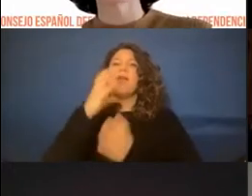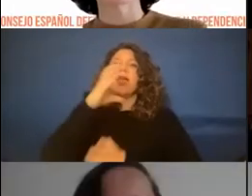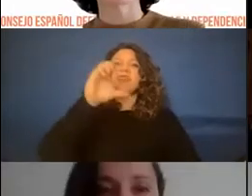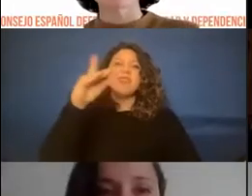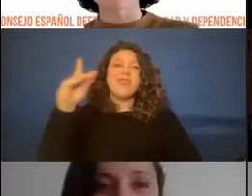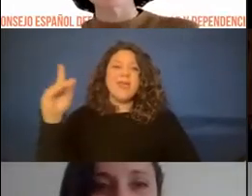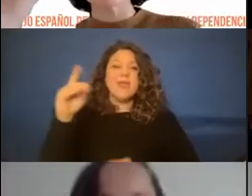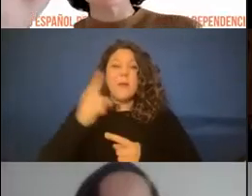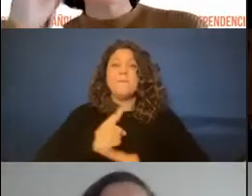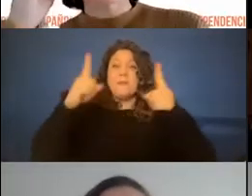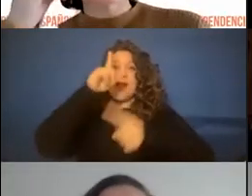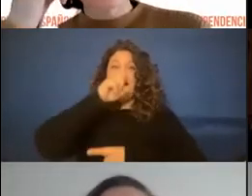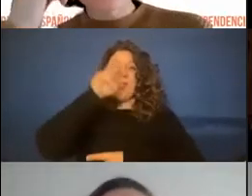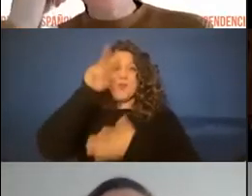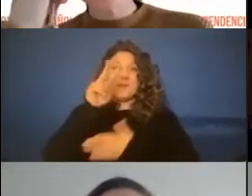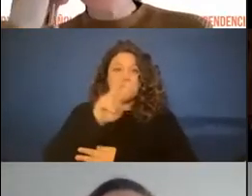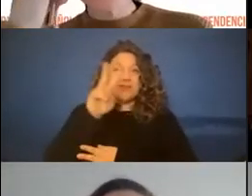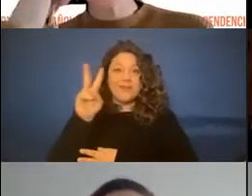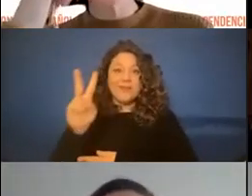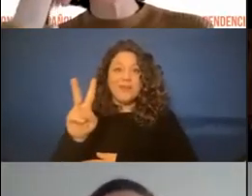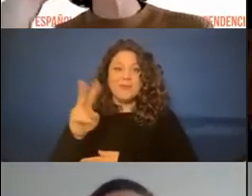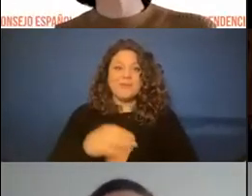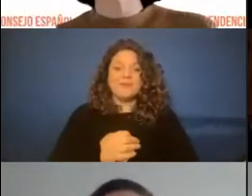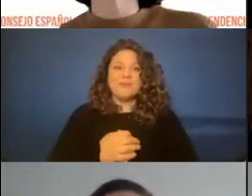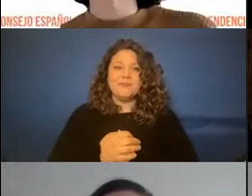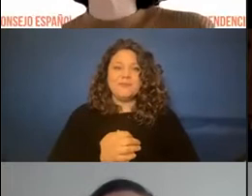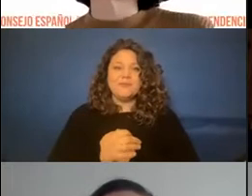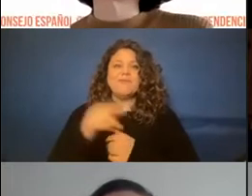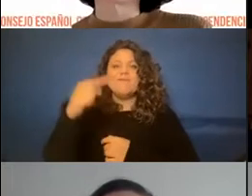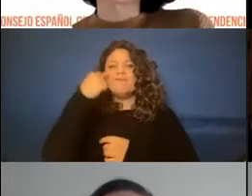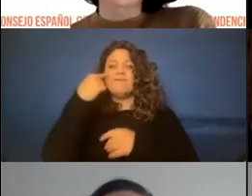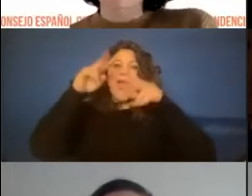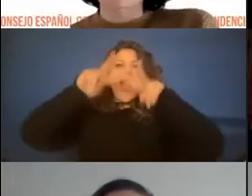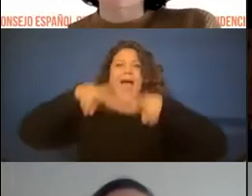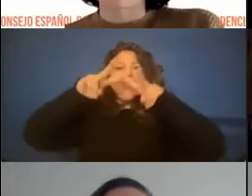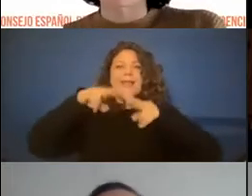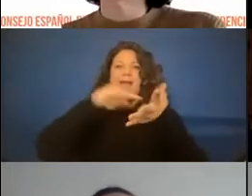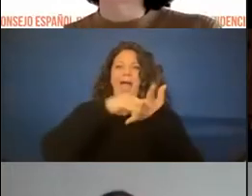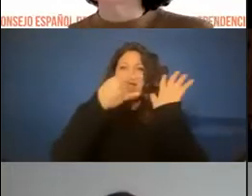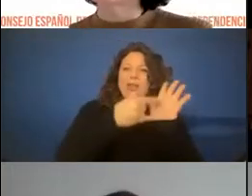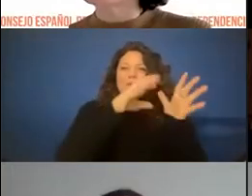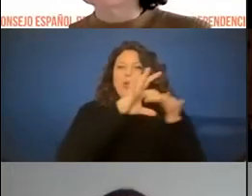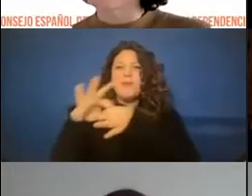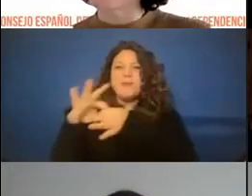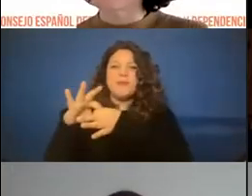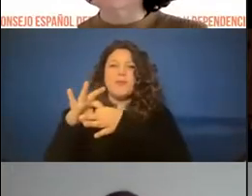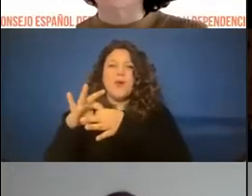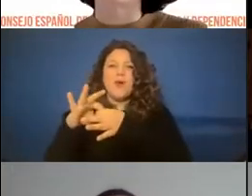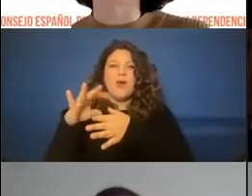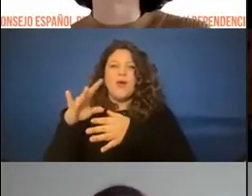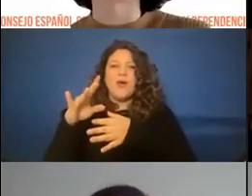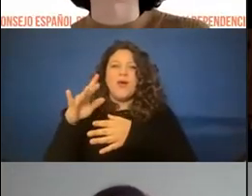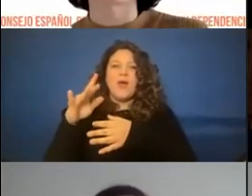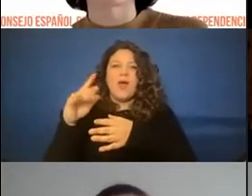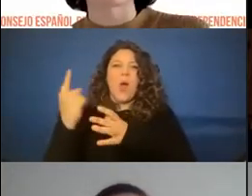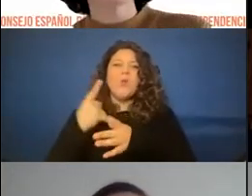de 2022, y en ella vamos a analizar la relación entre arquitectura y turismo con Vanessa Pérez Padilla, que es